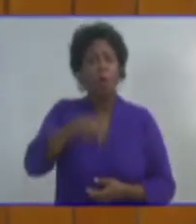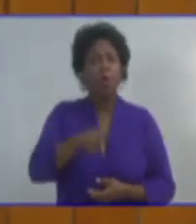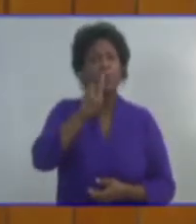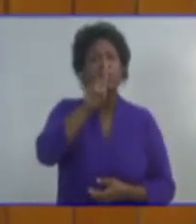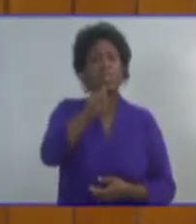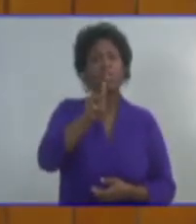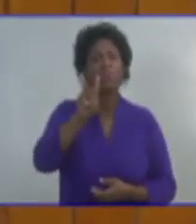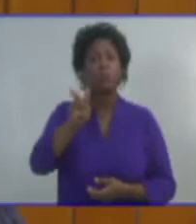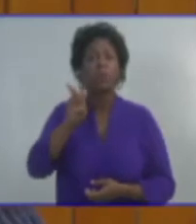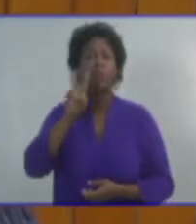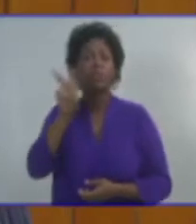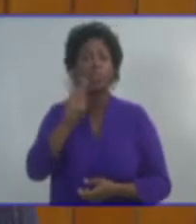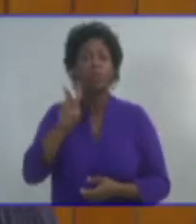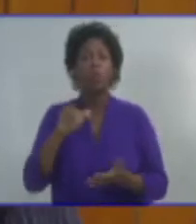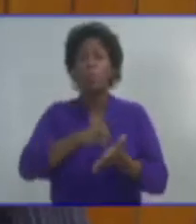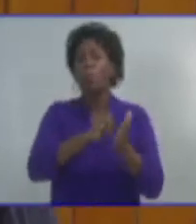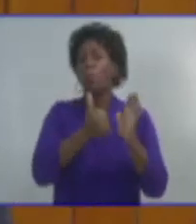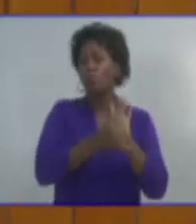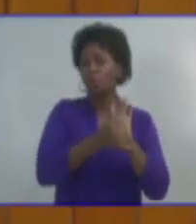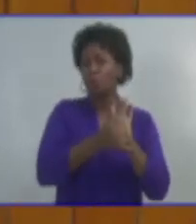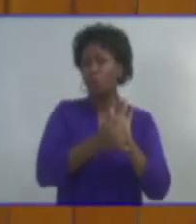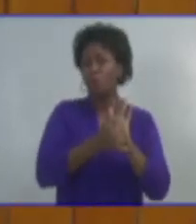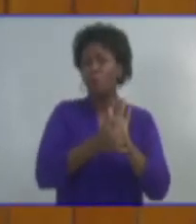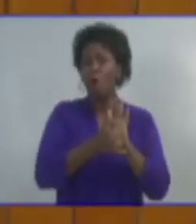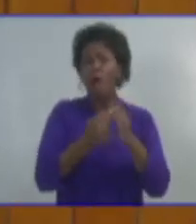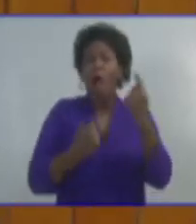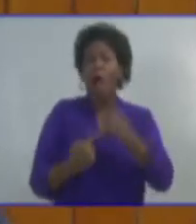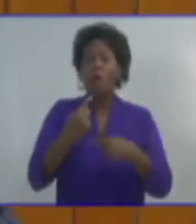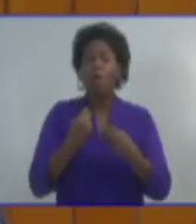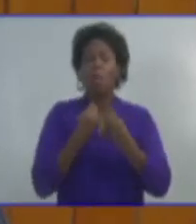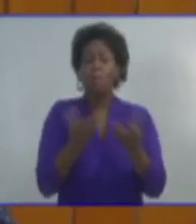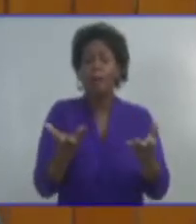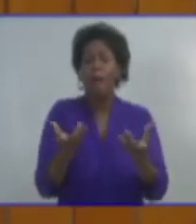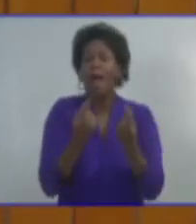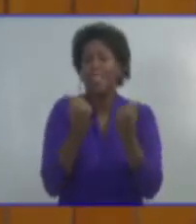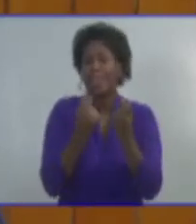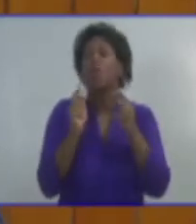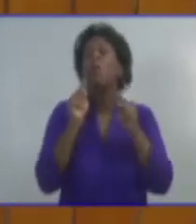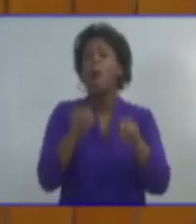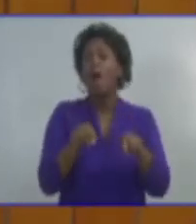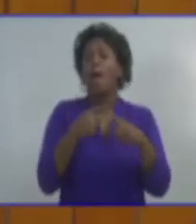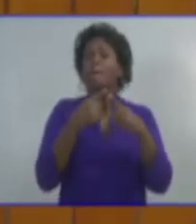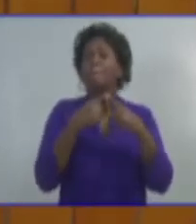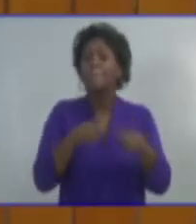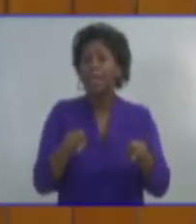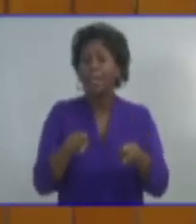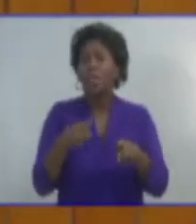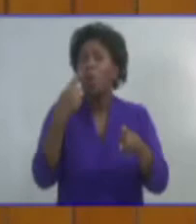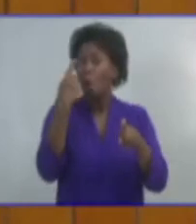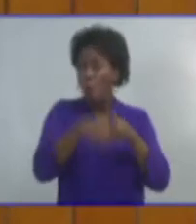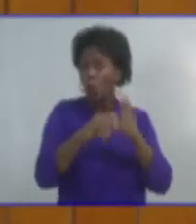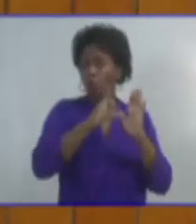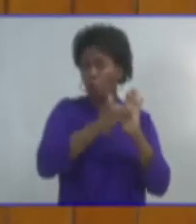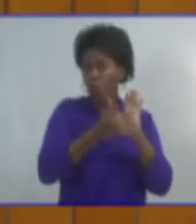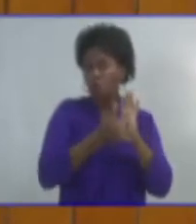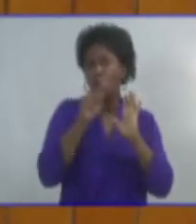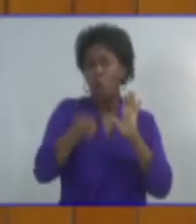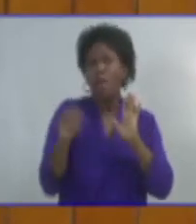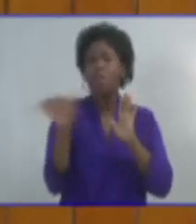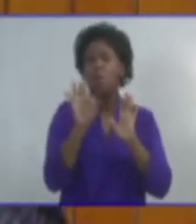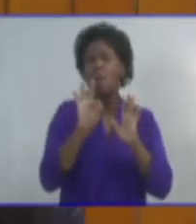proyectos, algunos con financiamiento y otros que se estén en busca de financiamiento. Por lo